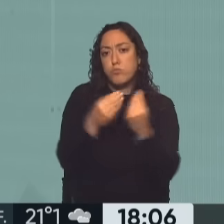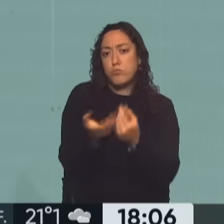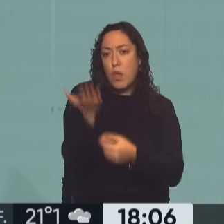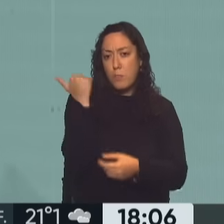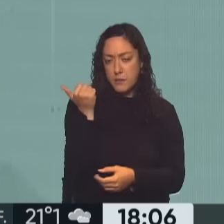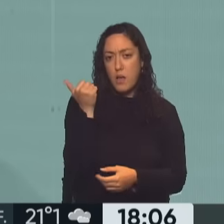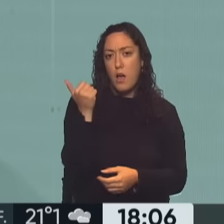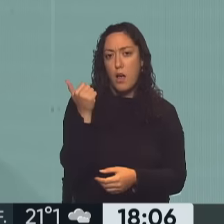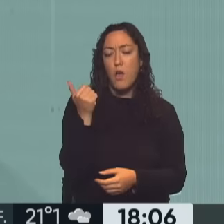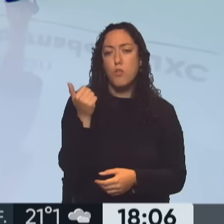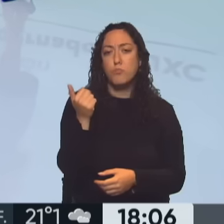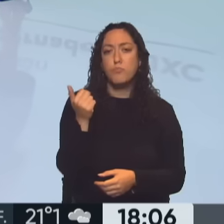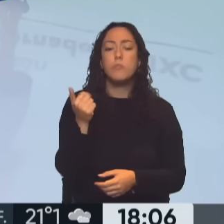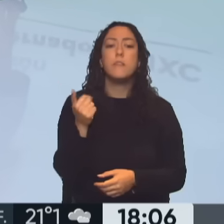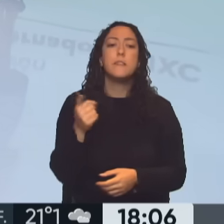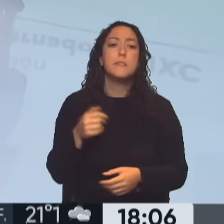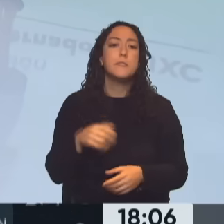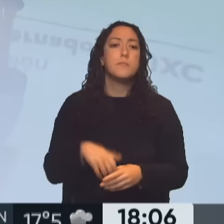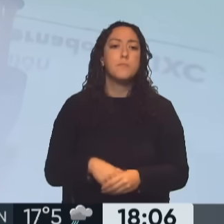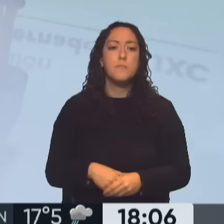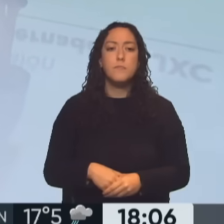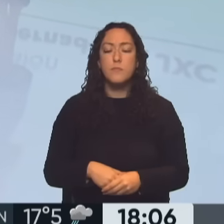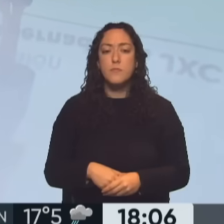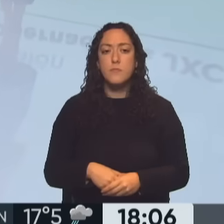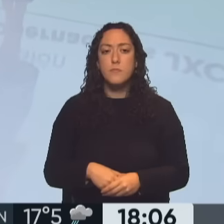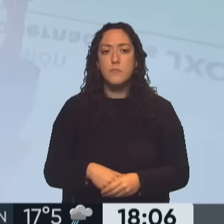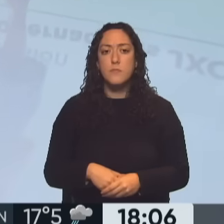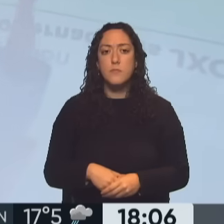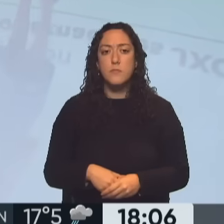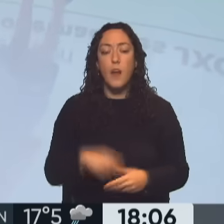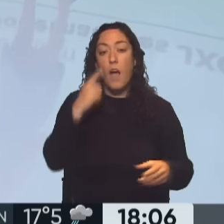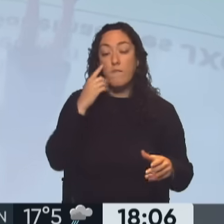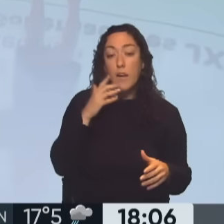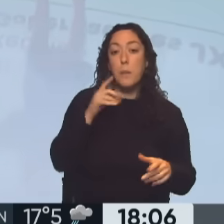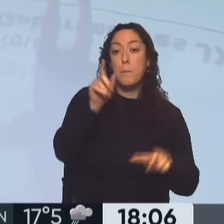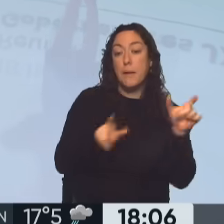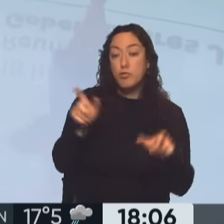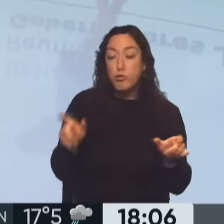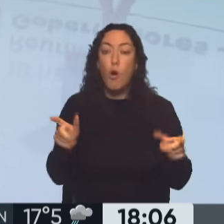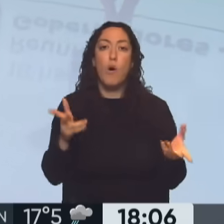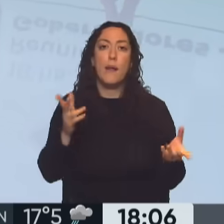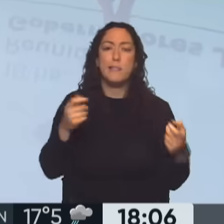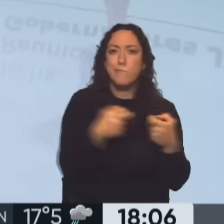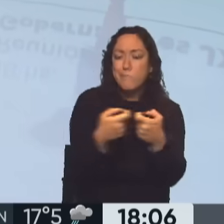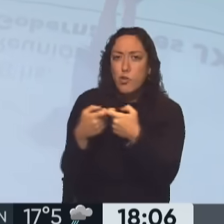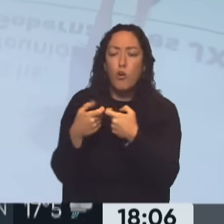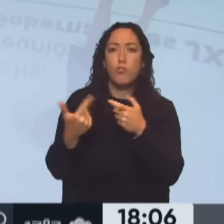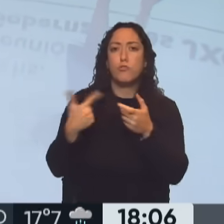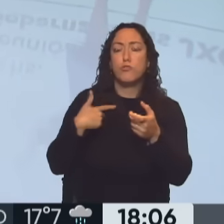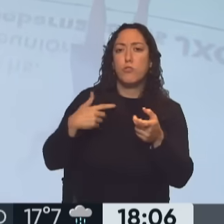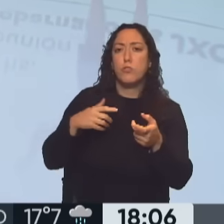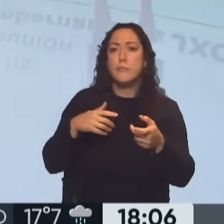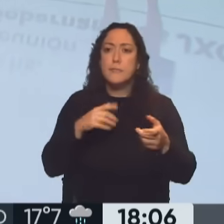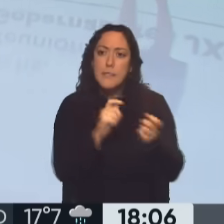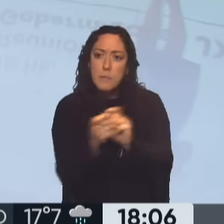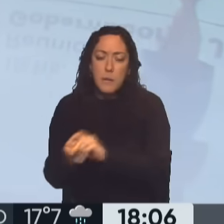de las elecciones anteriores. Efectivamente, lo que vamos a ver es cómo se transforma los actores, las alianzas, los corrimientos. Interesante